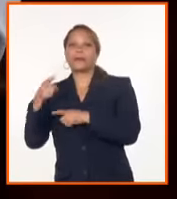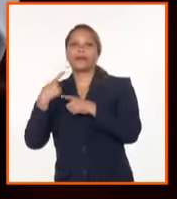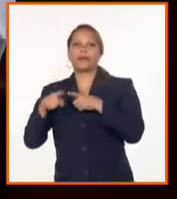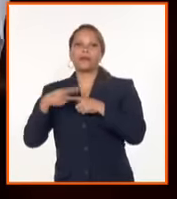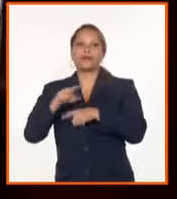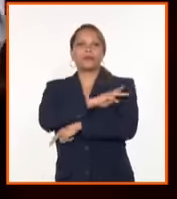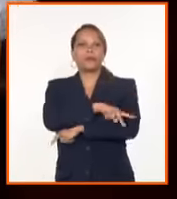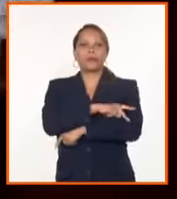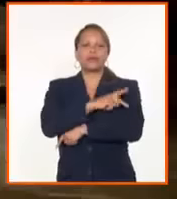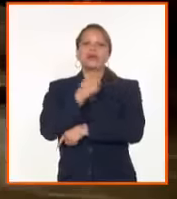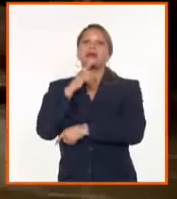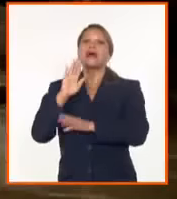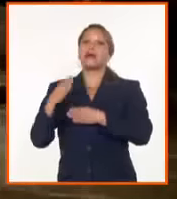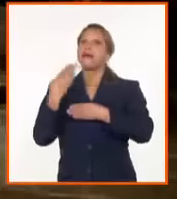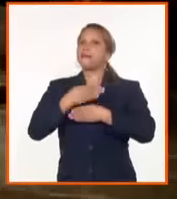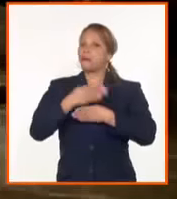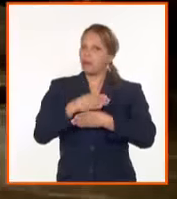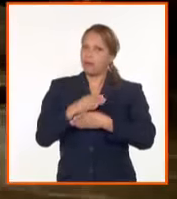bloqueados también,